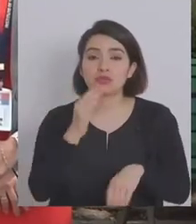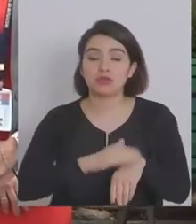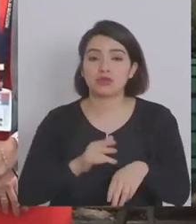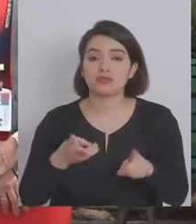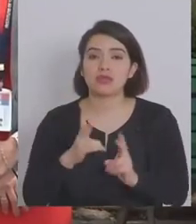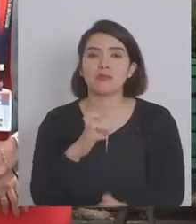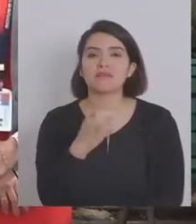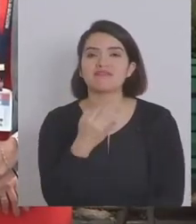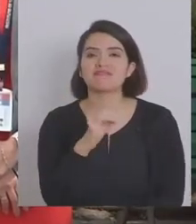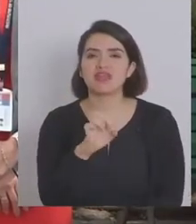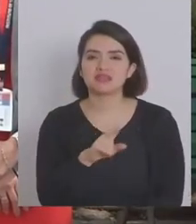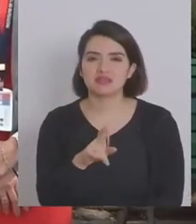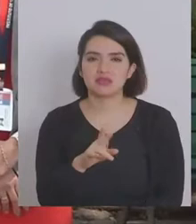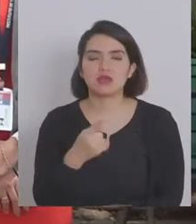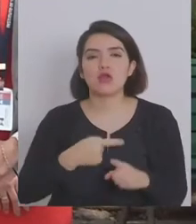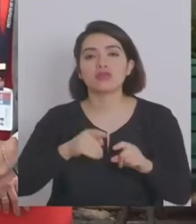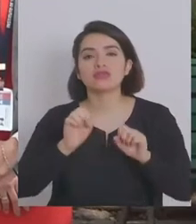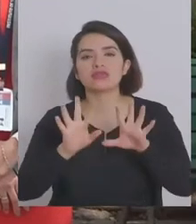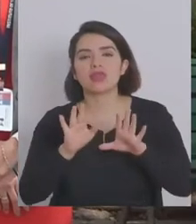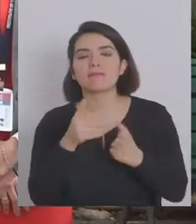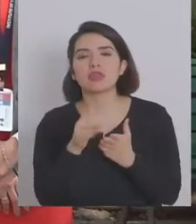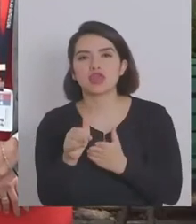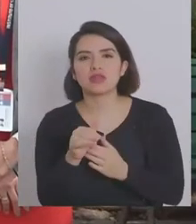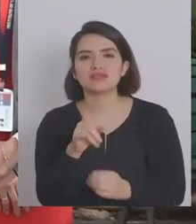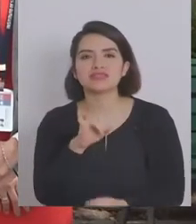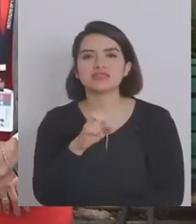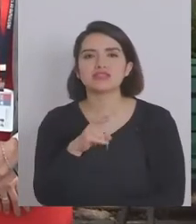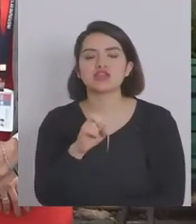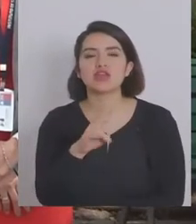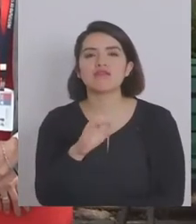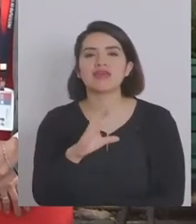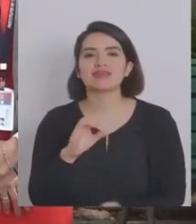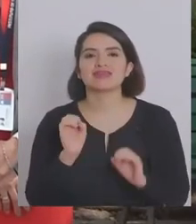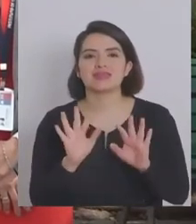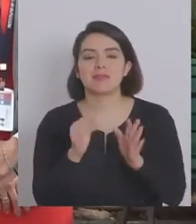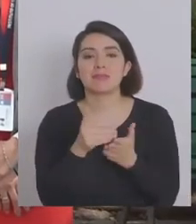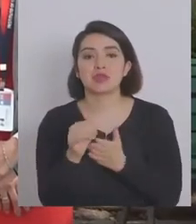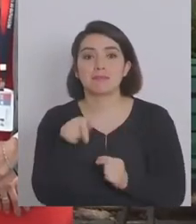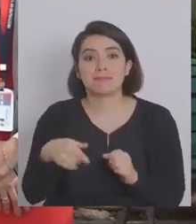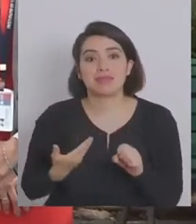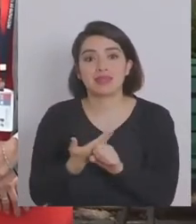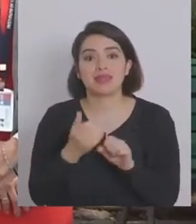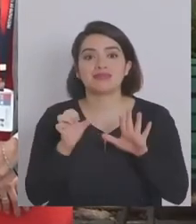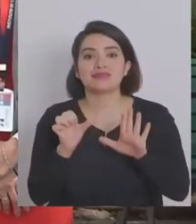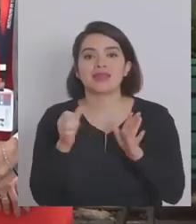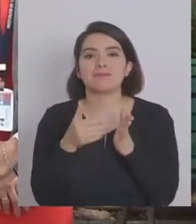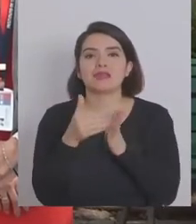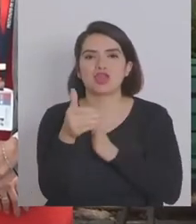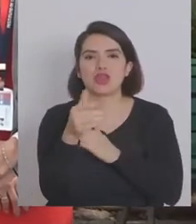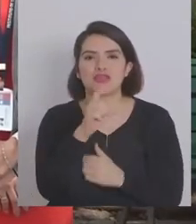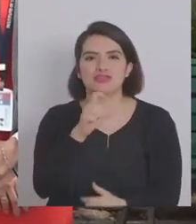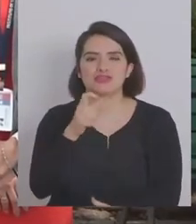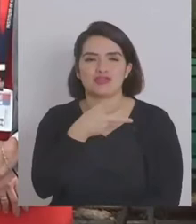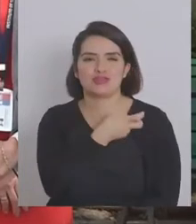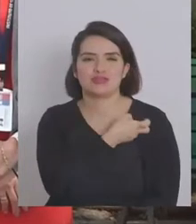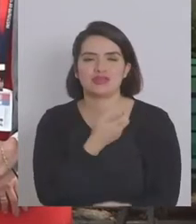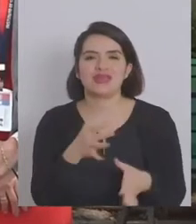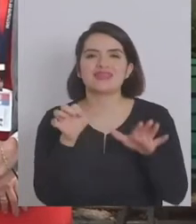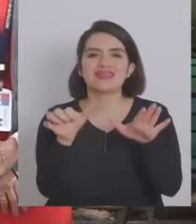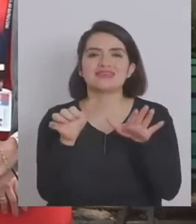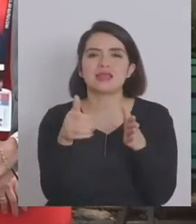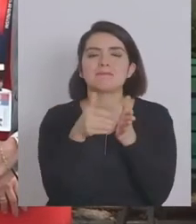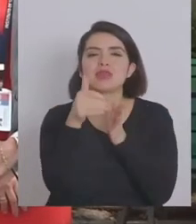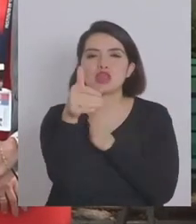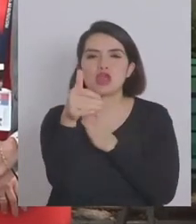Pfizer, fueron 10 millones, Sinovac fueron otros 10 millones y esta solicitaron 6 millones de dosis. Por lo tanto, tendríamos alrededor de 16 millones de